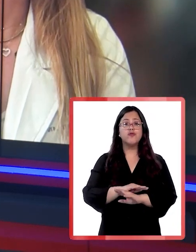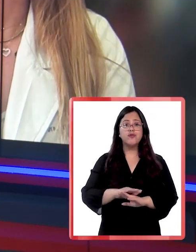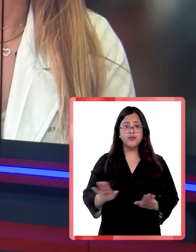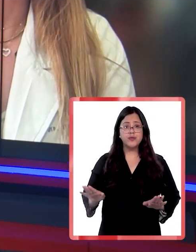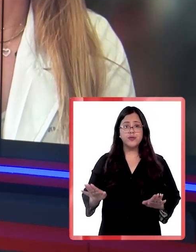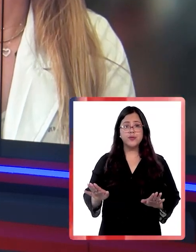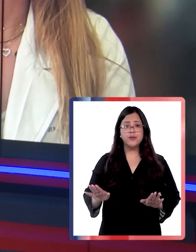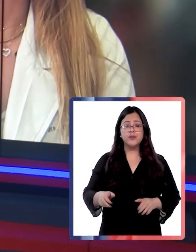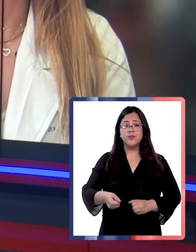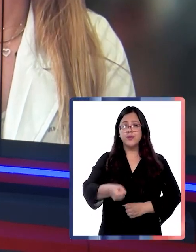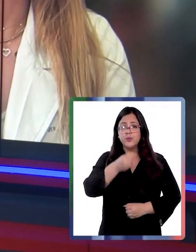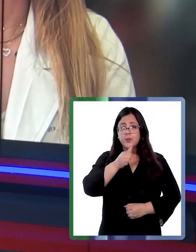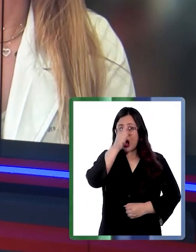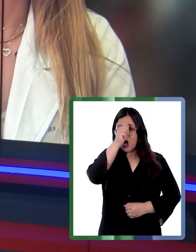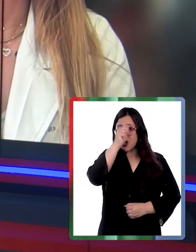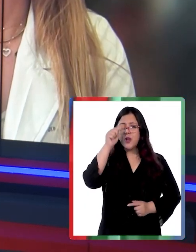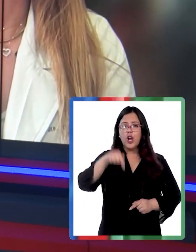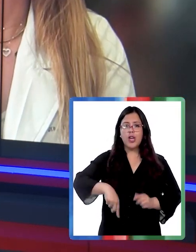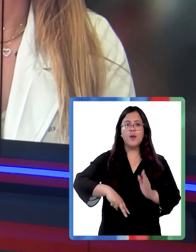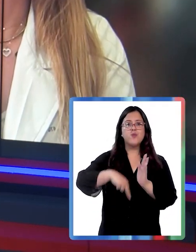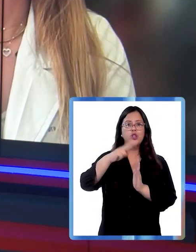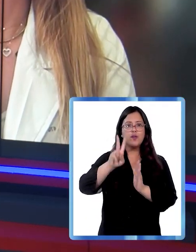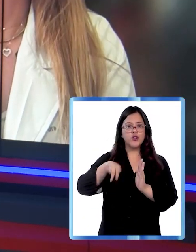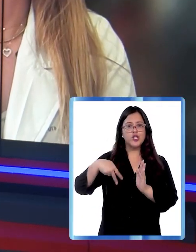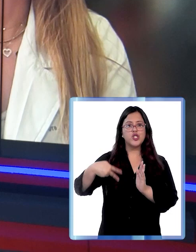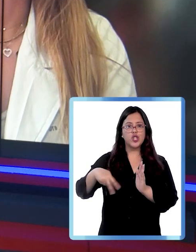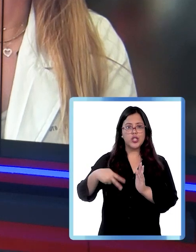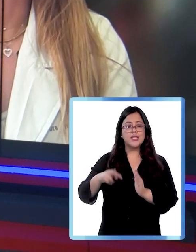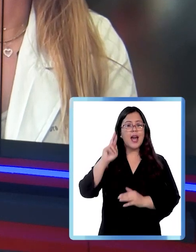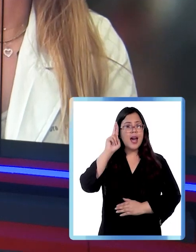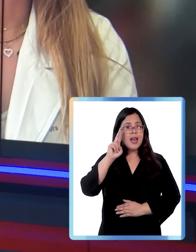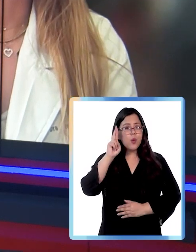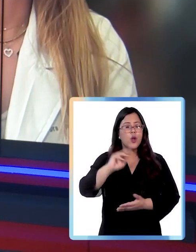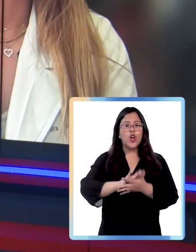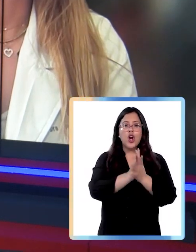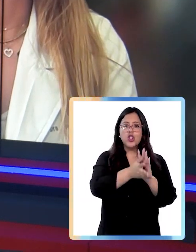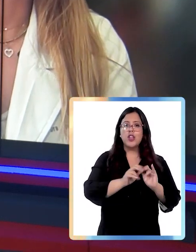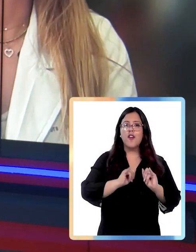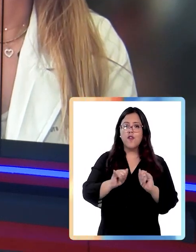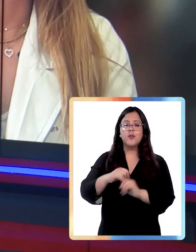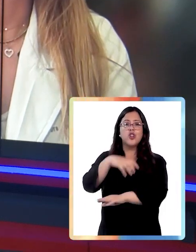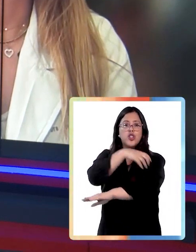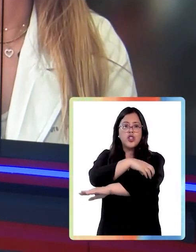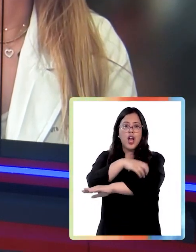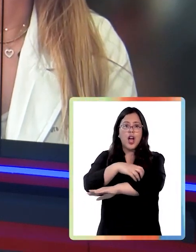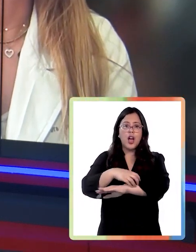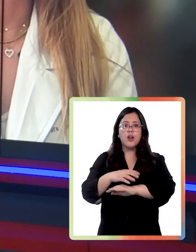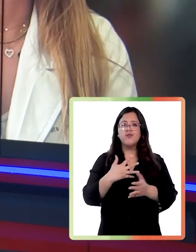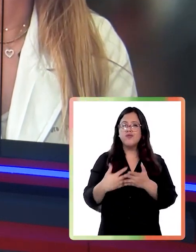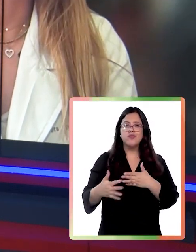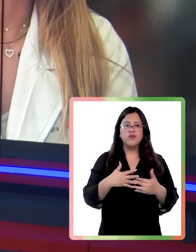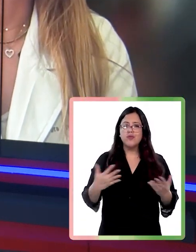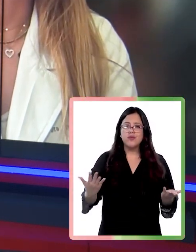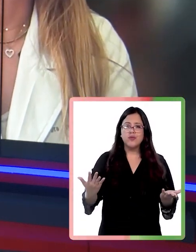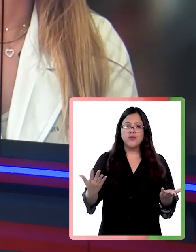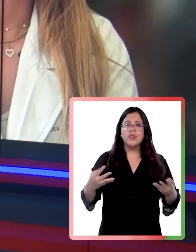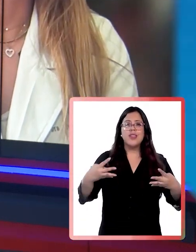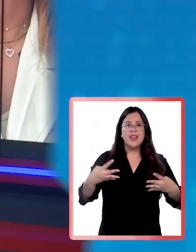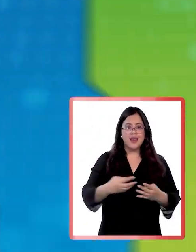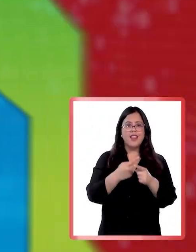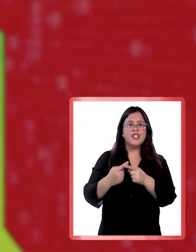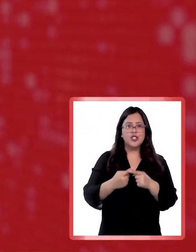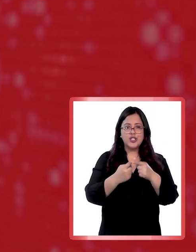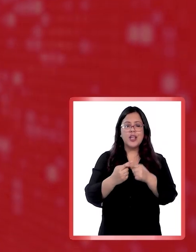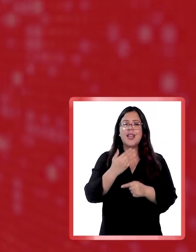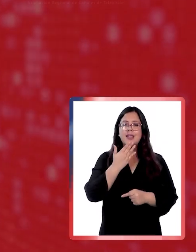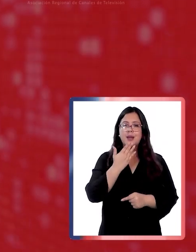Y con esto damos por terminada una nueva entrevista del día domingo aquí en Portavoz Noticias. Recuerden que la información de las regiones la pueden encontrar a través